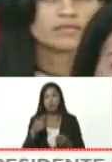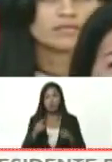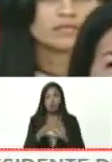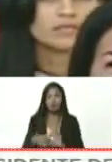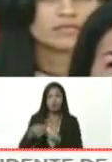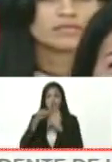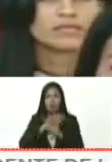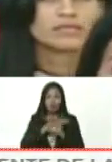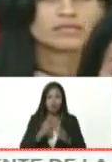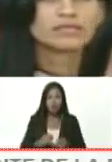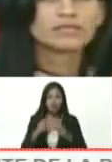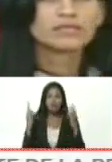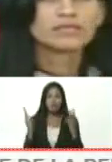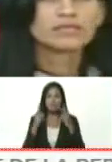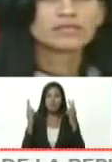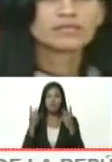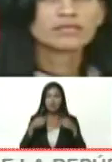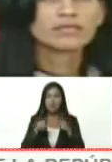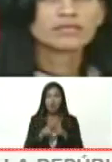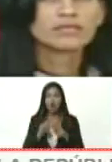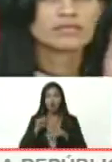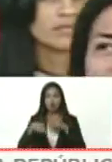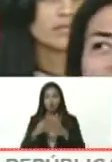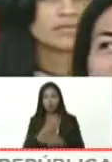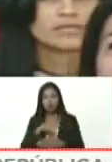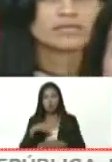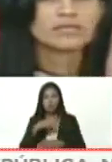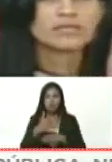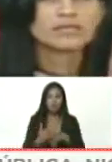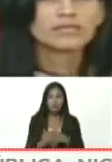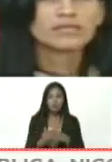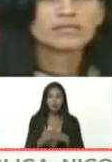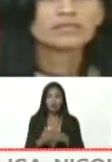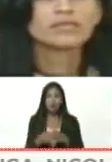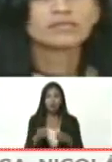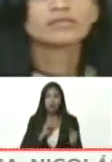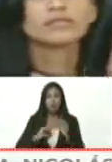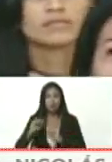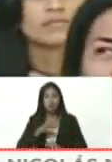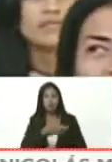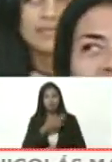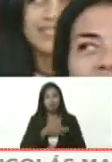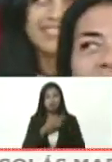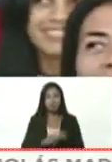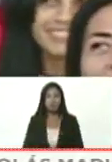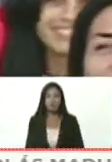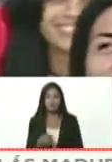las fuerzas vivas del territorio, a través de la unificación de los movimientos sociales. Y